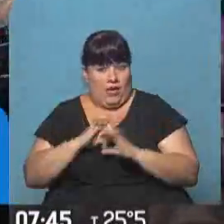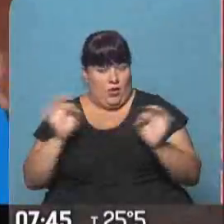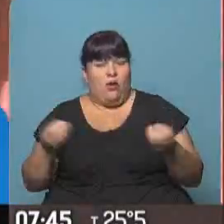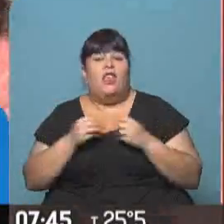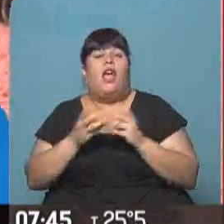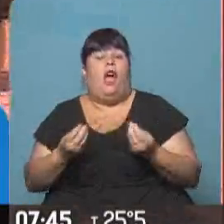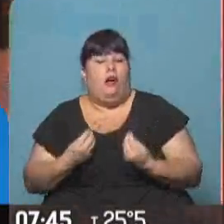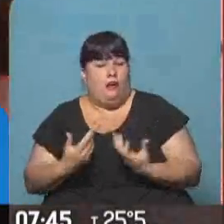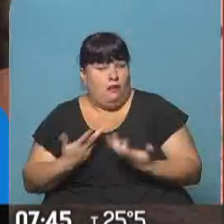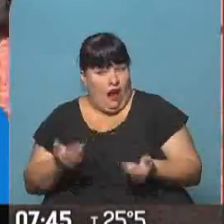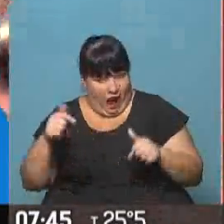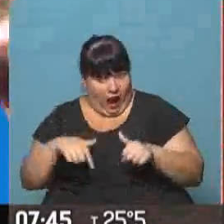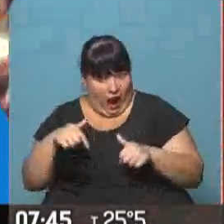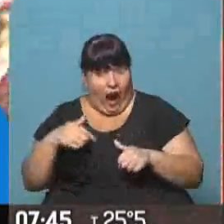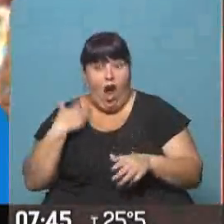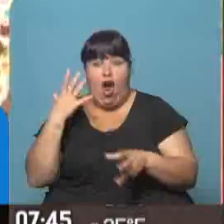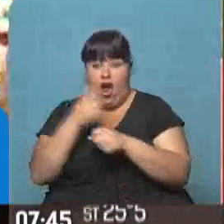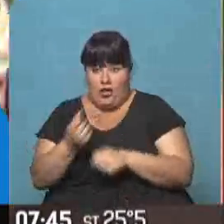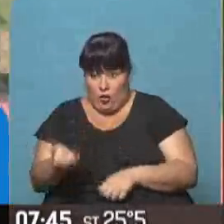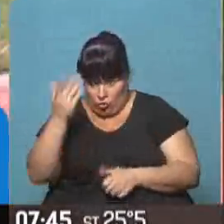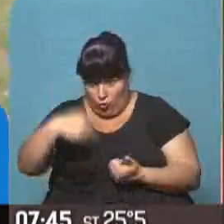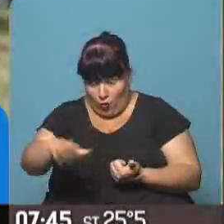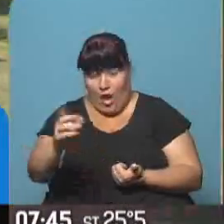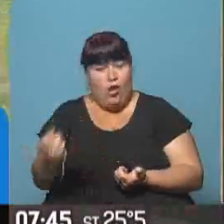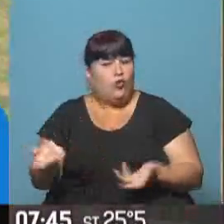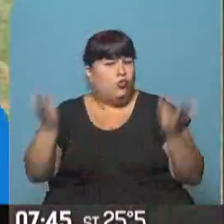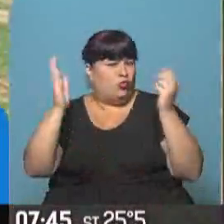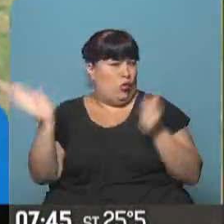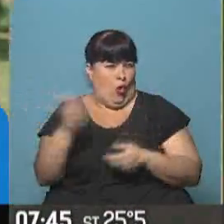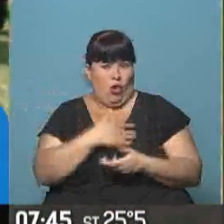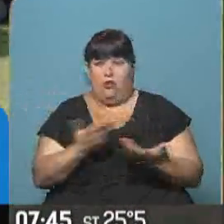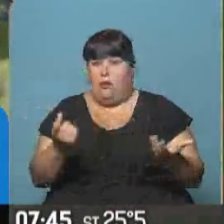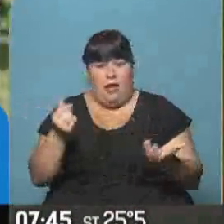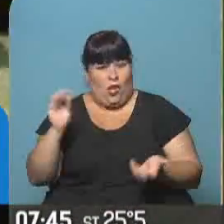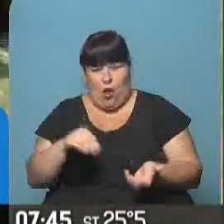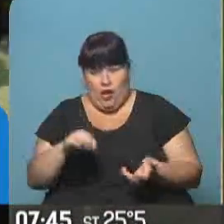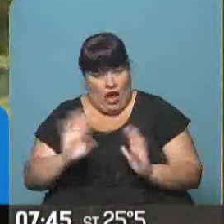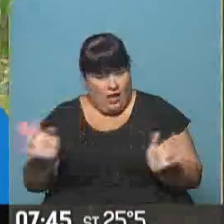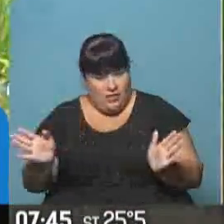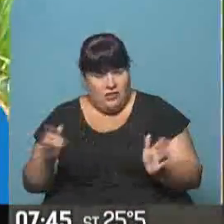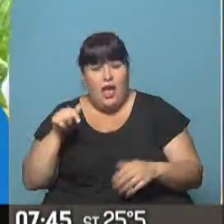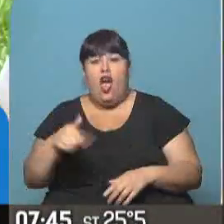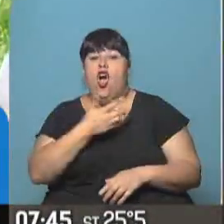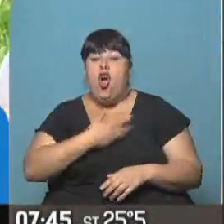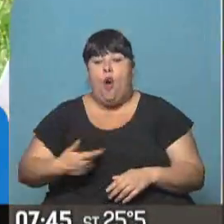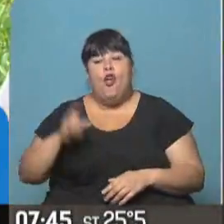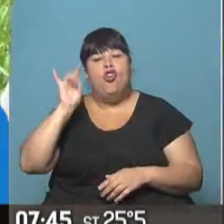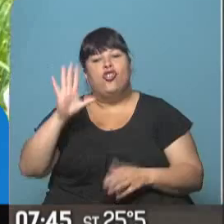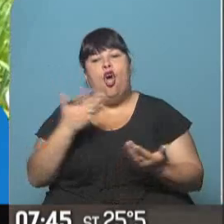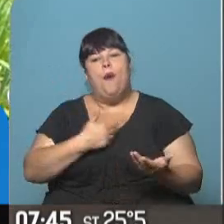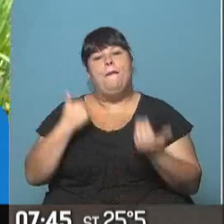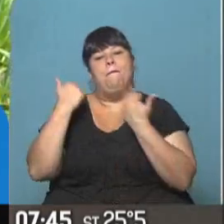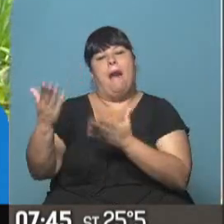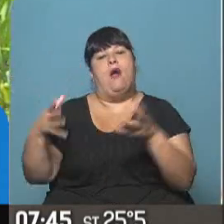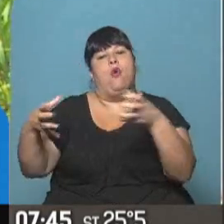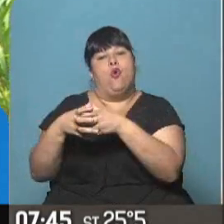¿Qué quiere que haga? Ahora sube el colectivo, sube todo. Entonces no me alcanza. Este gobierno solamente gobierna